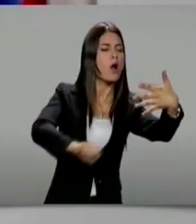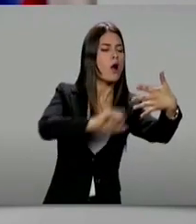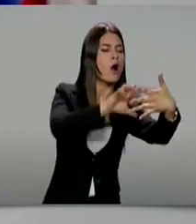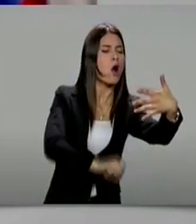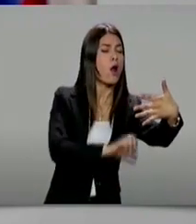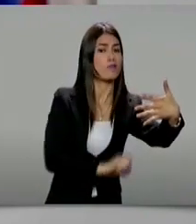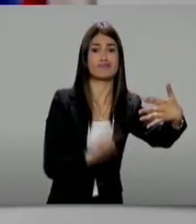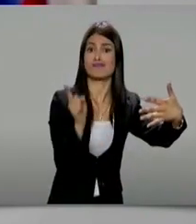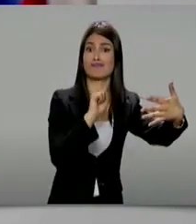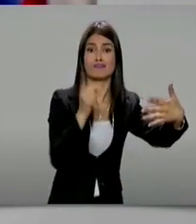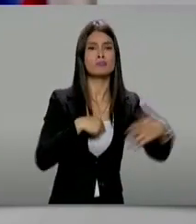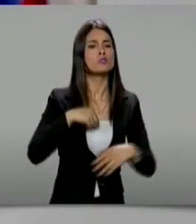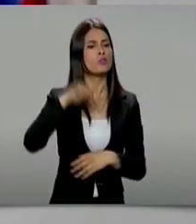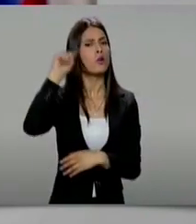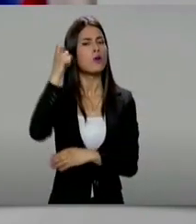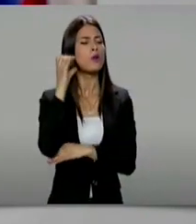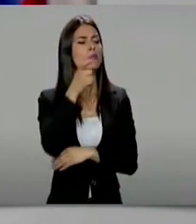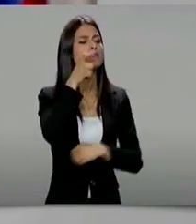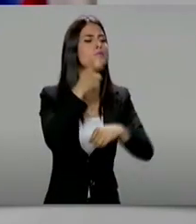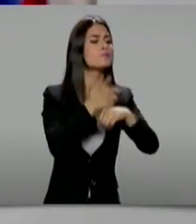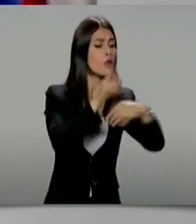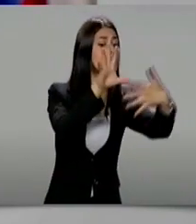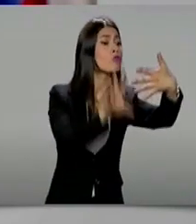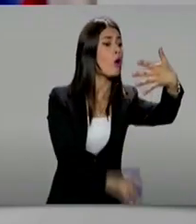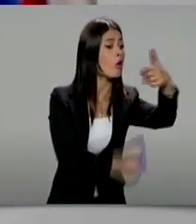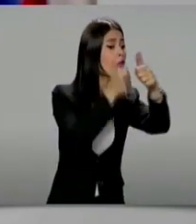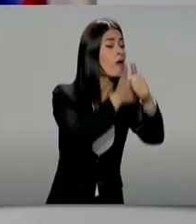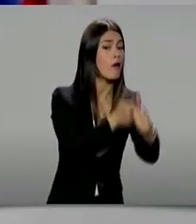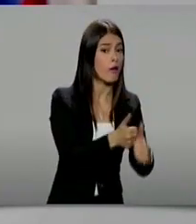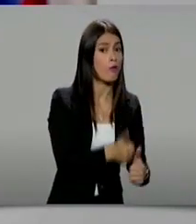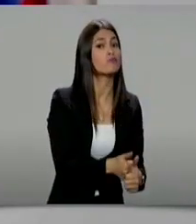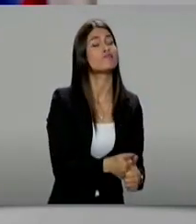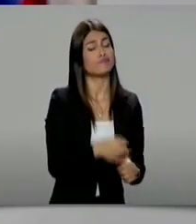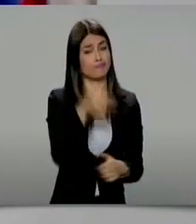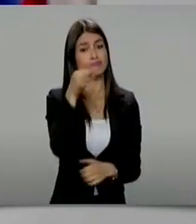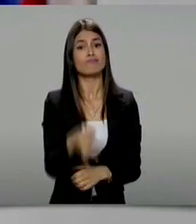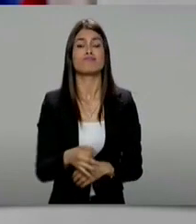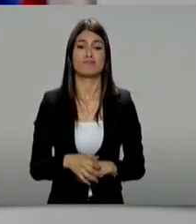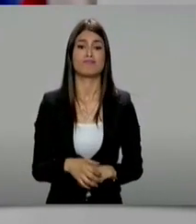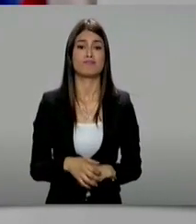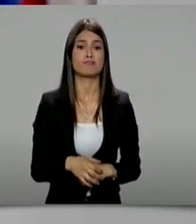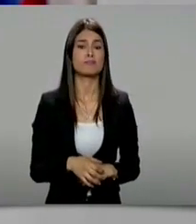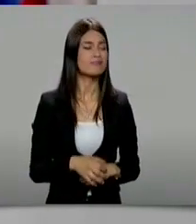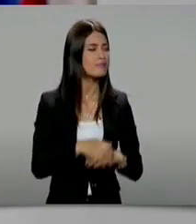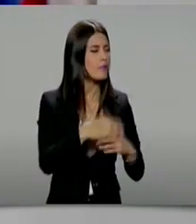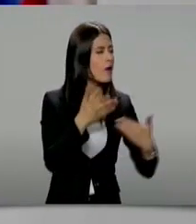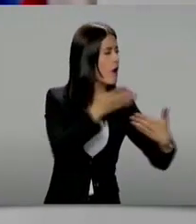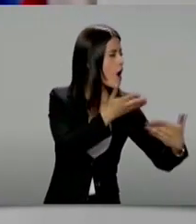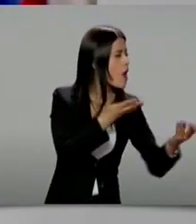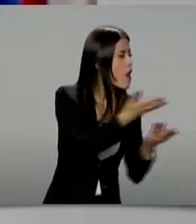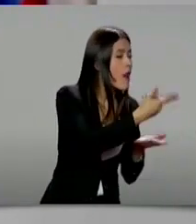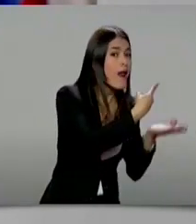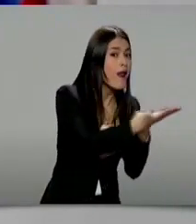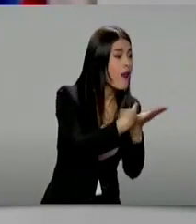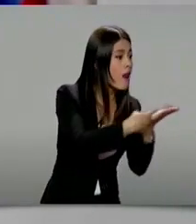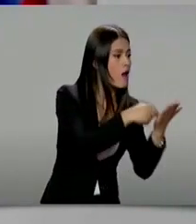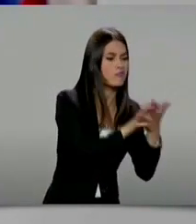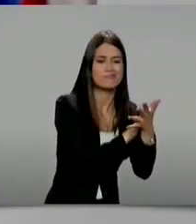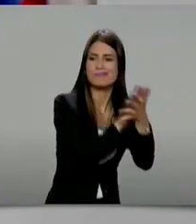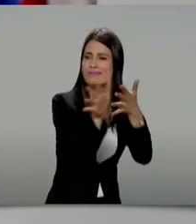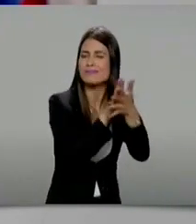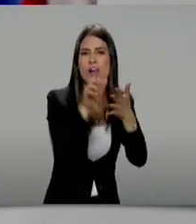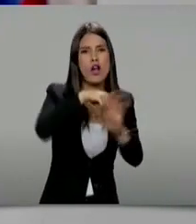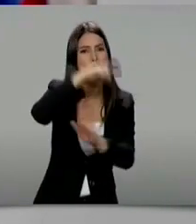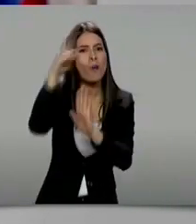lo expresado por los diferentes sectores mantuvimos informados permanentemente a los principales Voceros del no